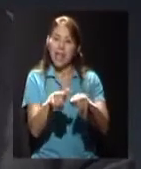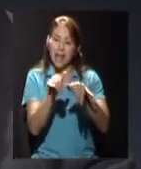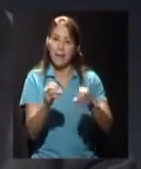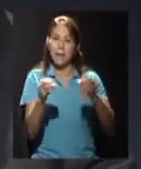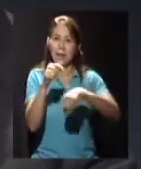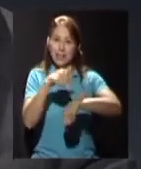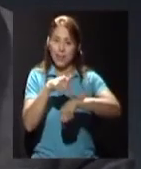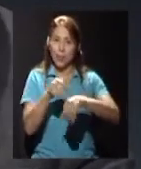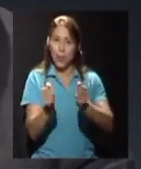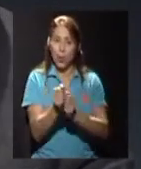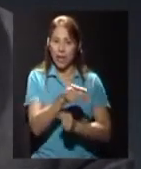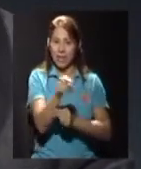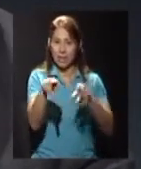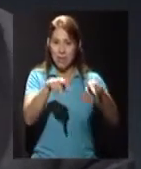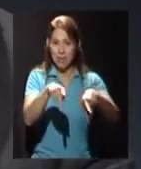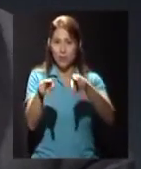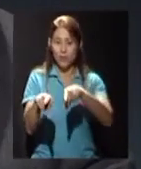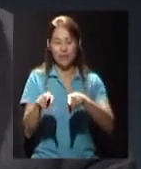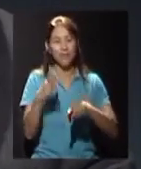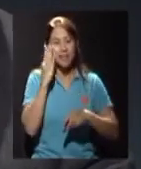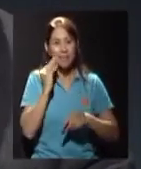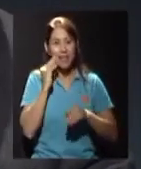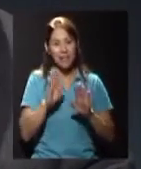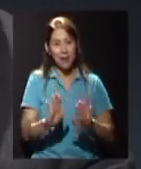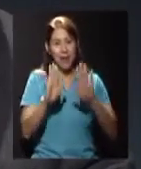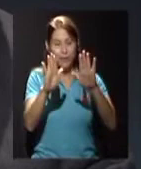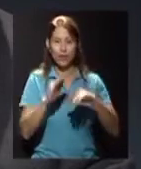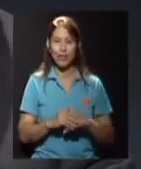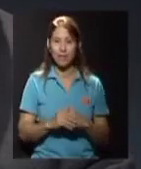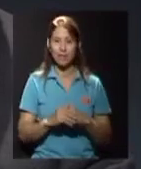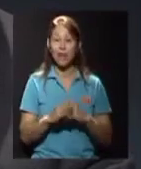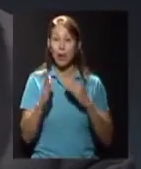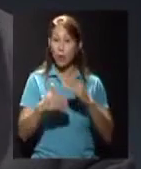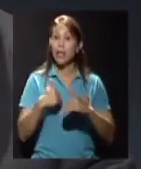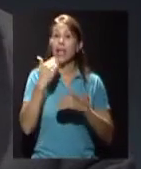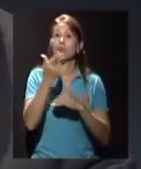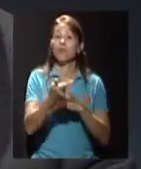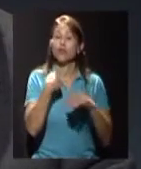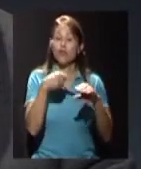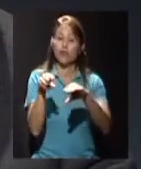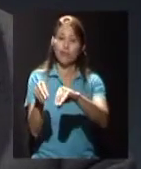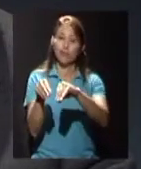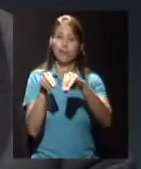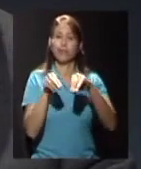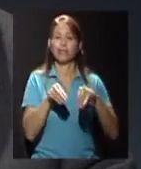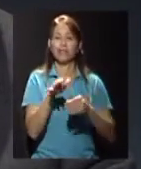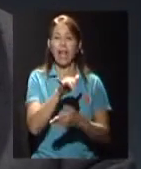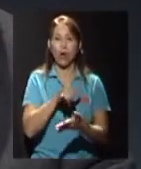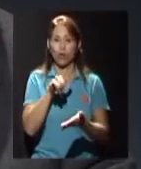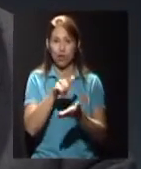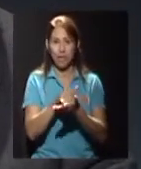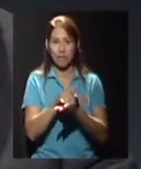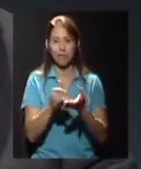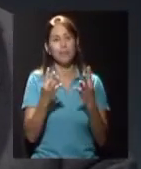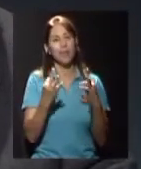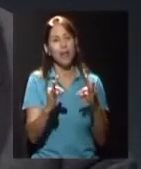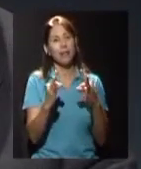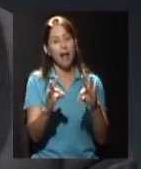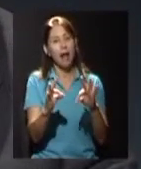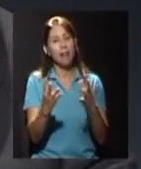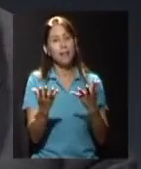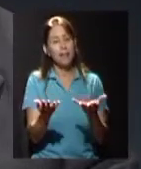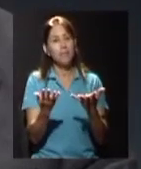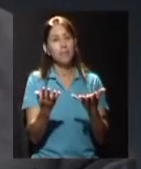maravillosa y posteriormente me trasladé para san jose tratar de encontrar un puesto